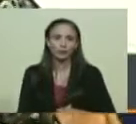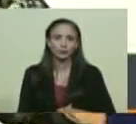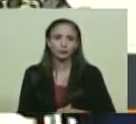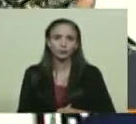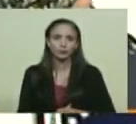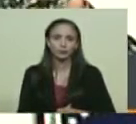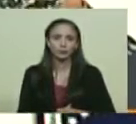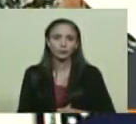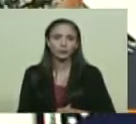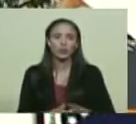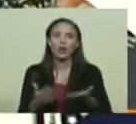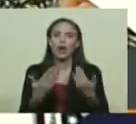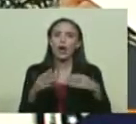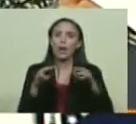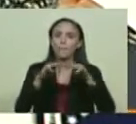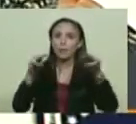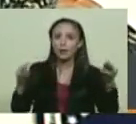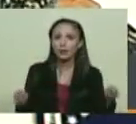Remigio. Aquí en esta mesa está